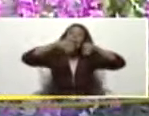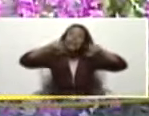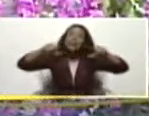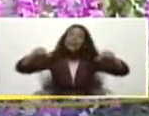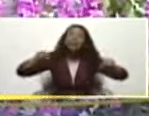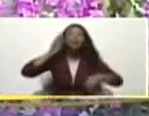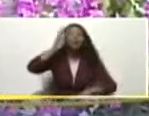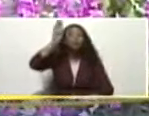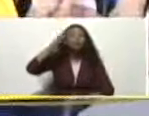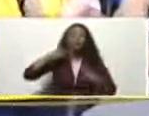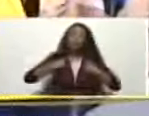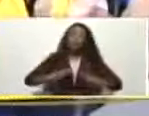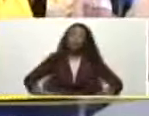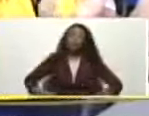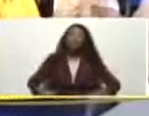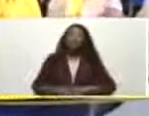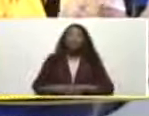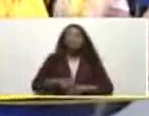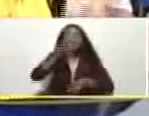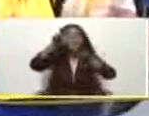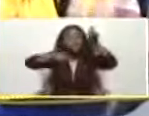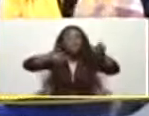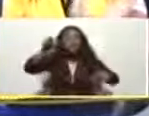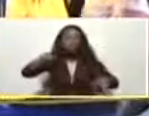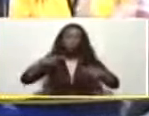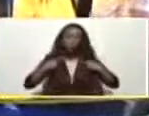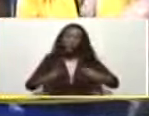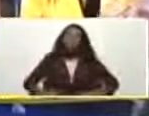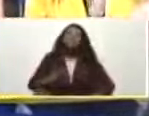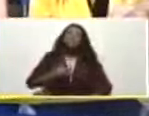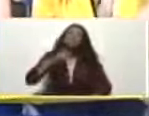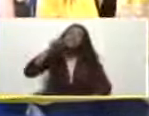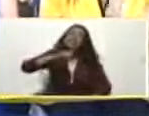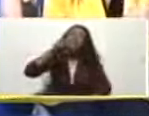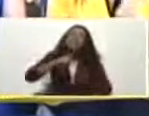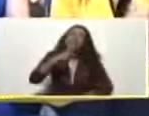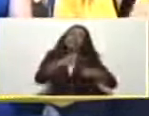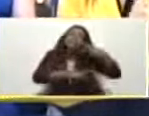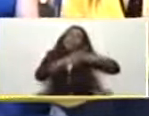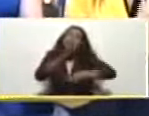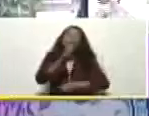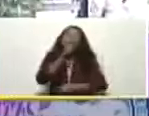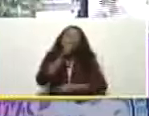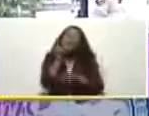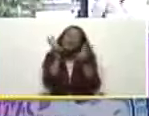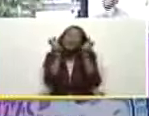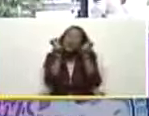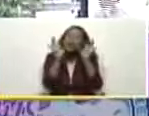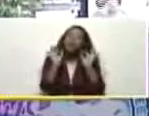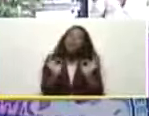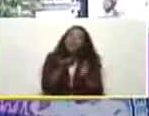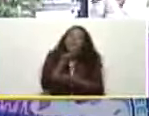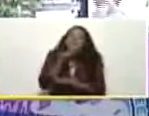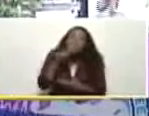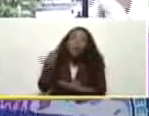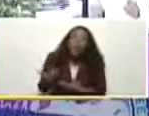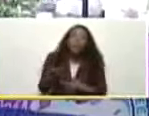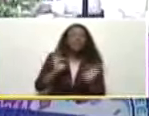el futuro de la humanidad. Para que la humanidad sea humanidad, necesitará producir alimentos nuevos, orgánicos,